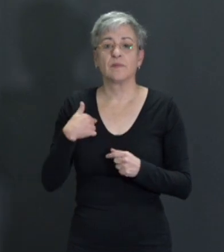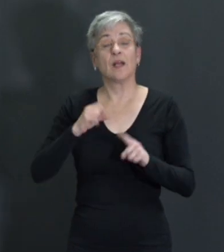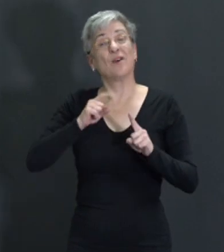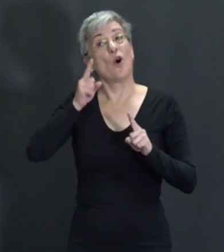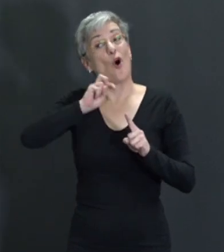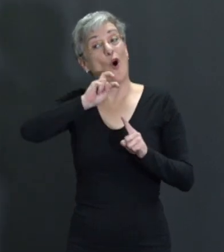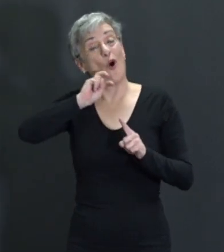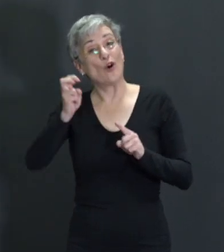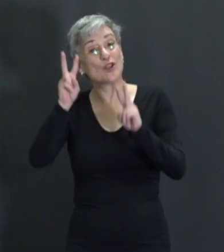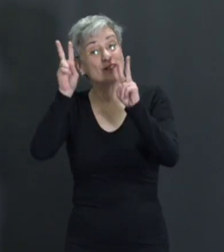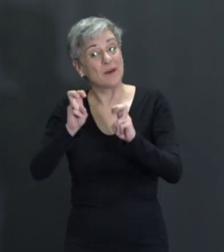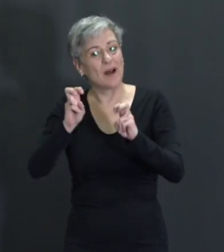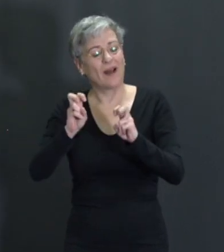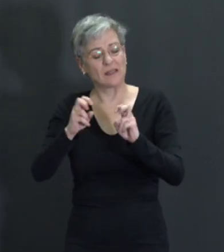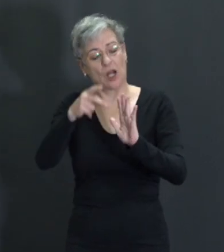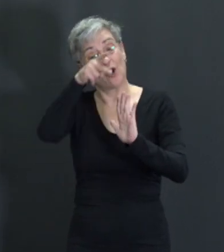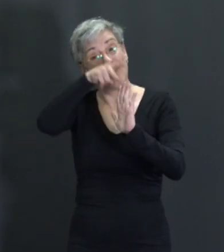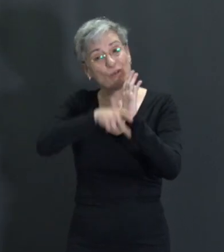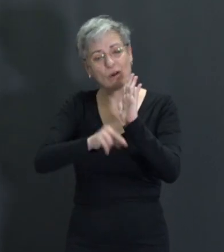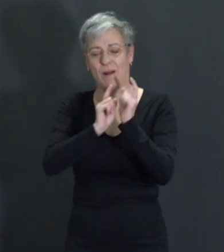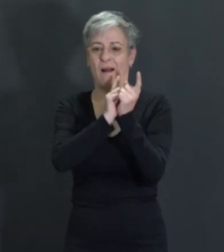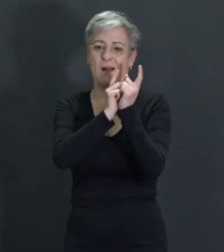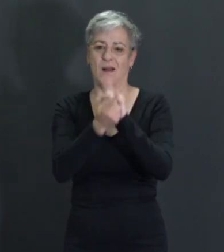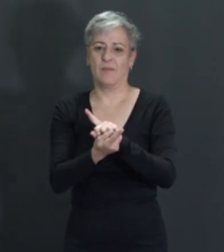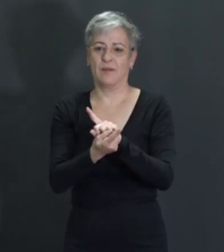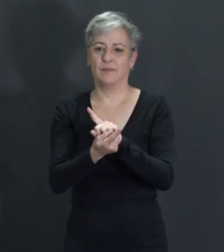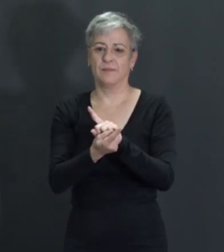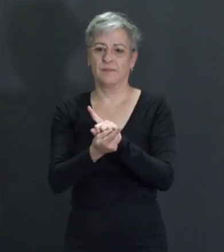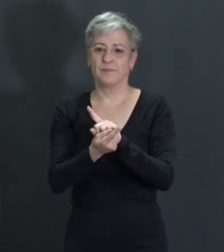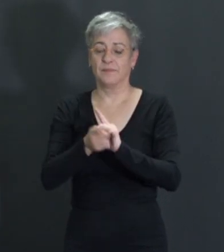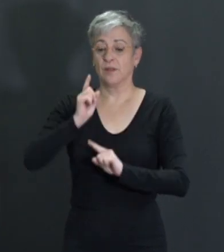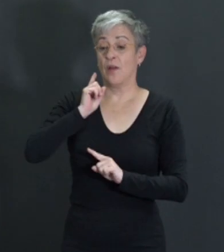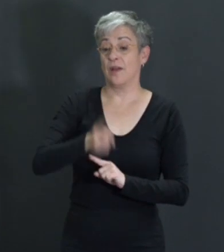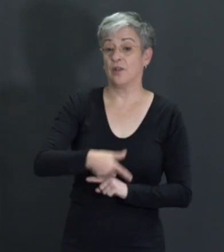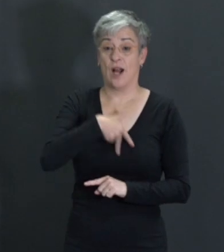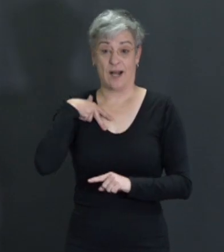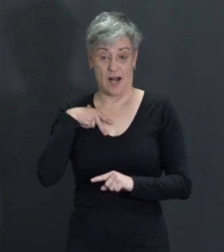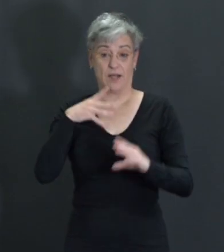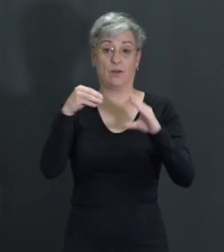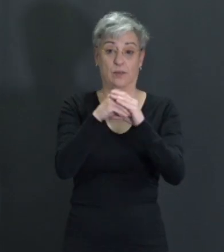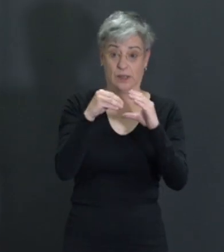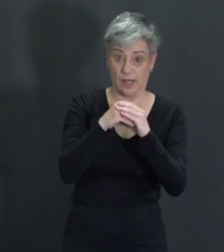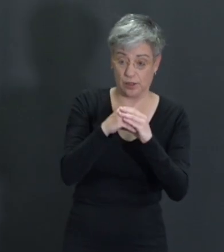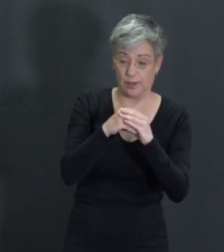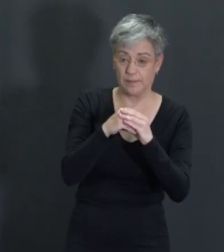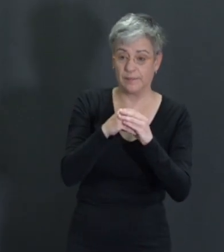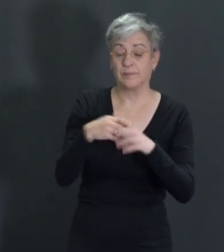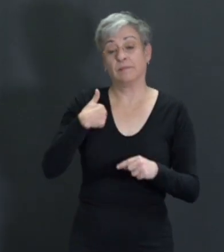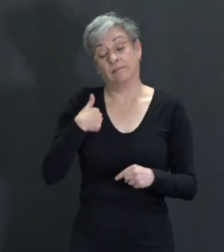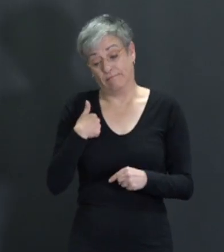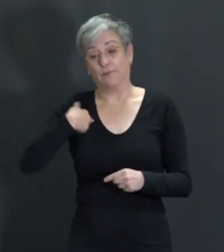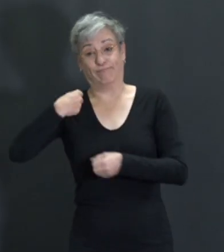normativo. Es el cambio normativo y en eso estamos. En eso está la directora general del Inserso, en eso está esta persona que les